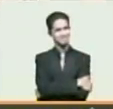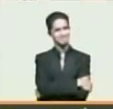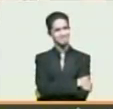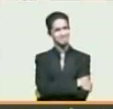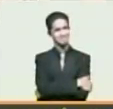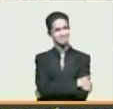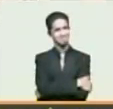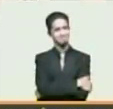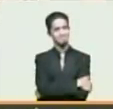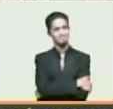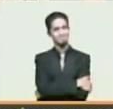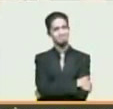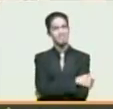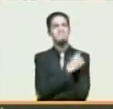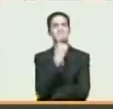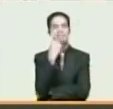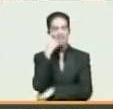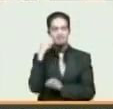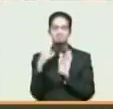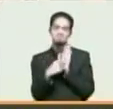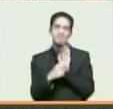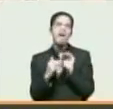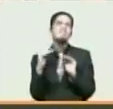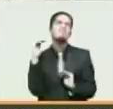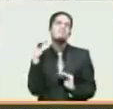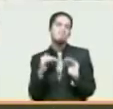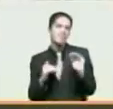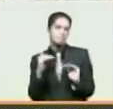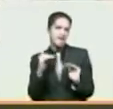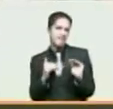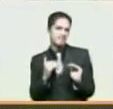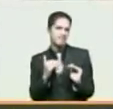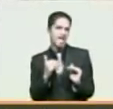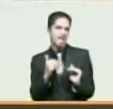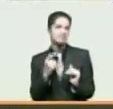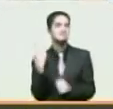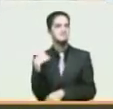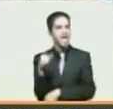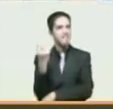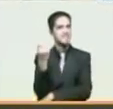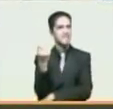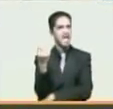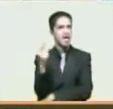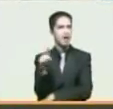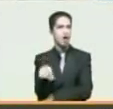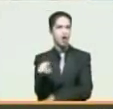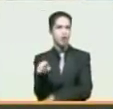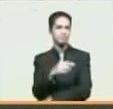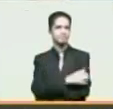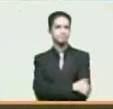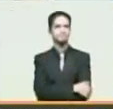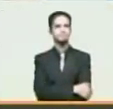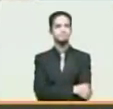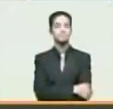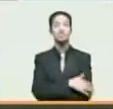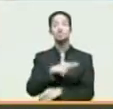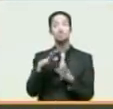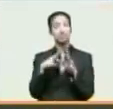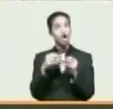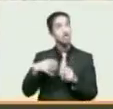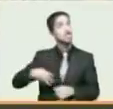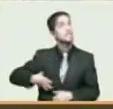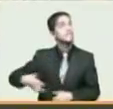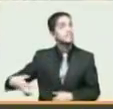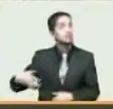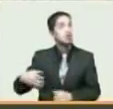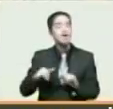seguramente las letras pequeñas que decían dependiendo de su clase social. Me explico. Todos los ricos son iguales,